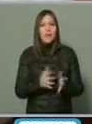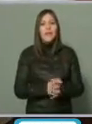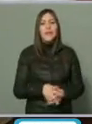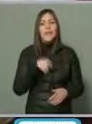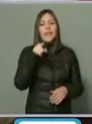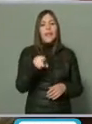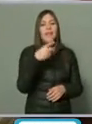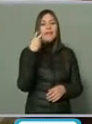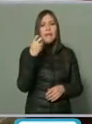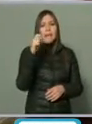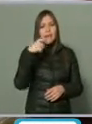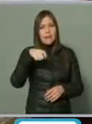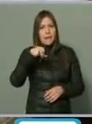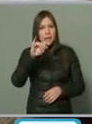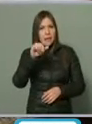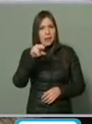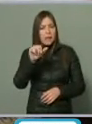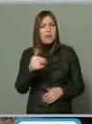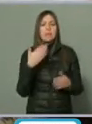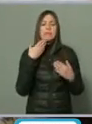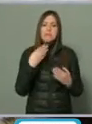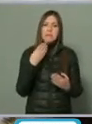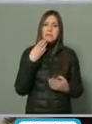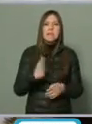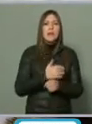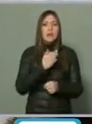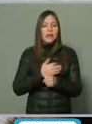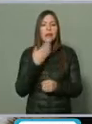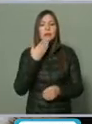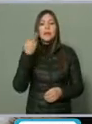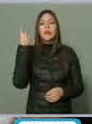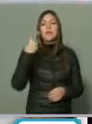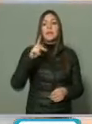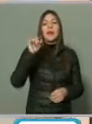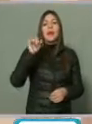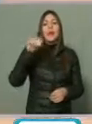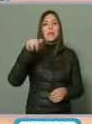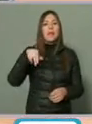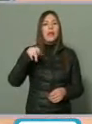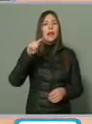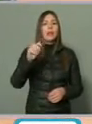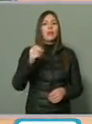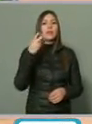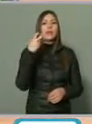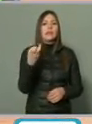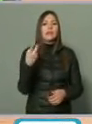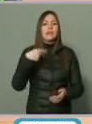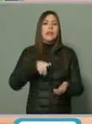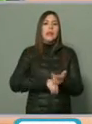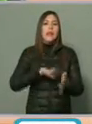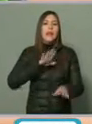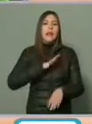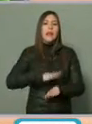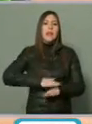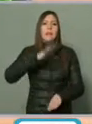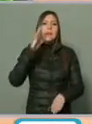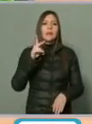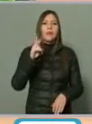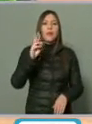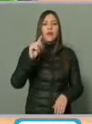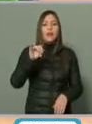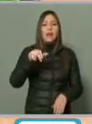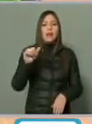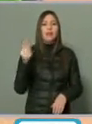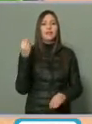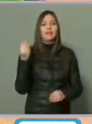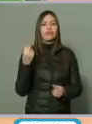El amaranto, está bien la quinoa, pero por ejemplo el amaranto es un cereal que tiene un excelente valor proteico. Ok. Además, como bien